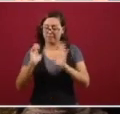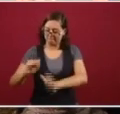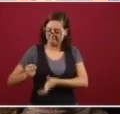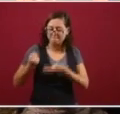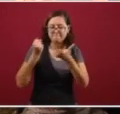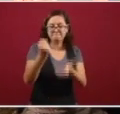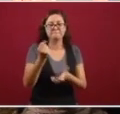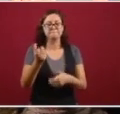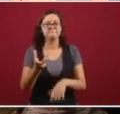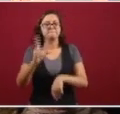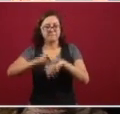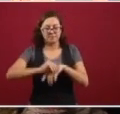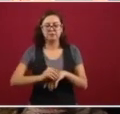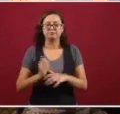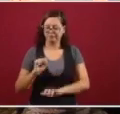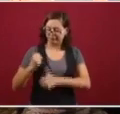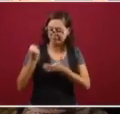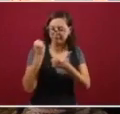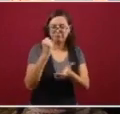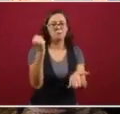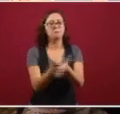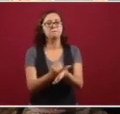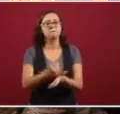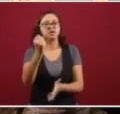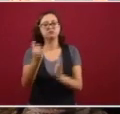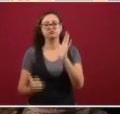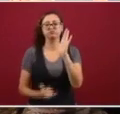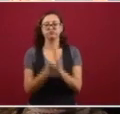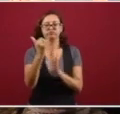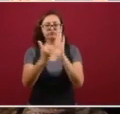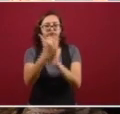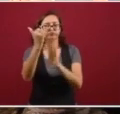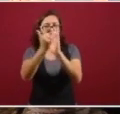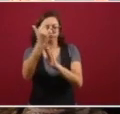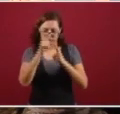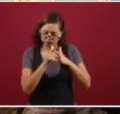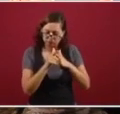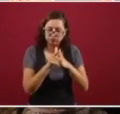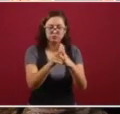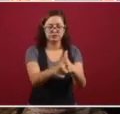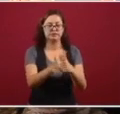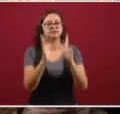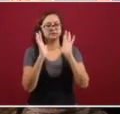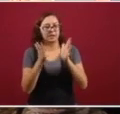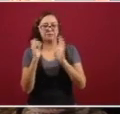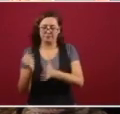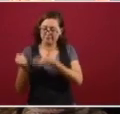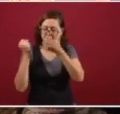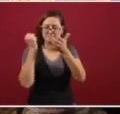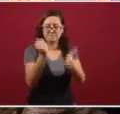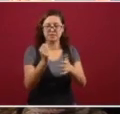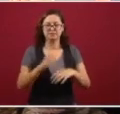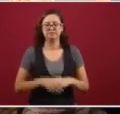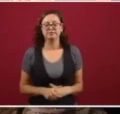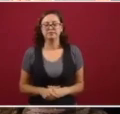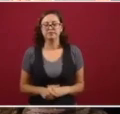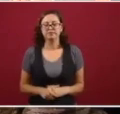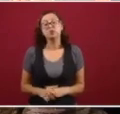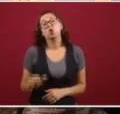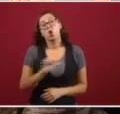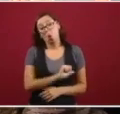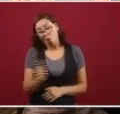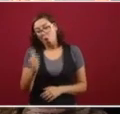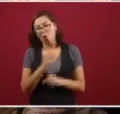que se continuara la obra y se destinaron recursos para eso. Le voy a decir otra